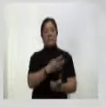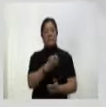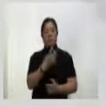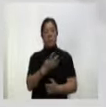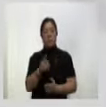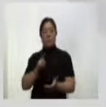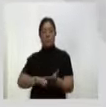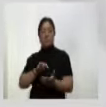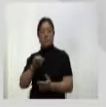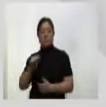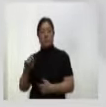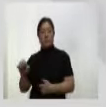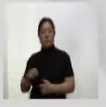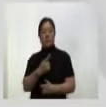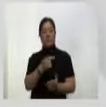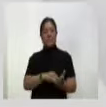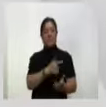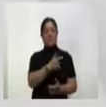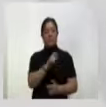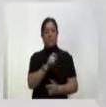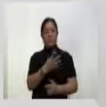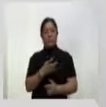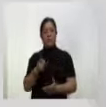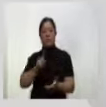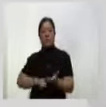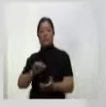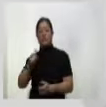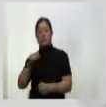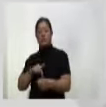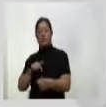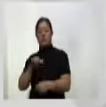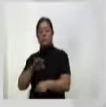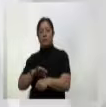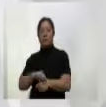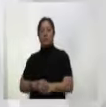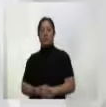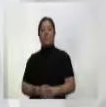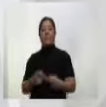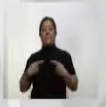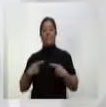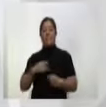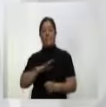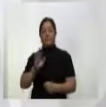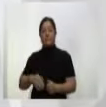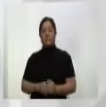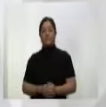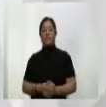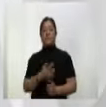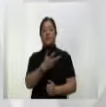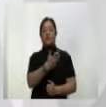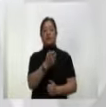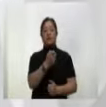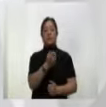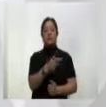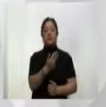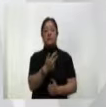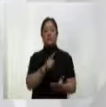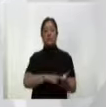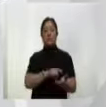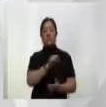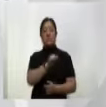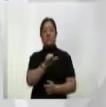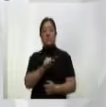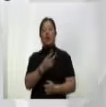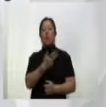en el ISSSTE y 1,724 en otros espacios médicos. Mientras del total de fallecimientos, 803 se han registrado en la